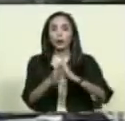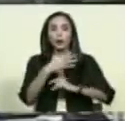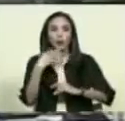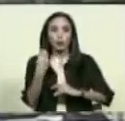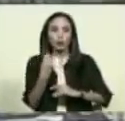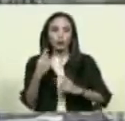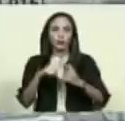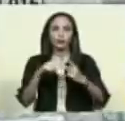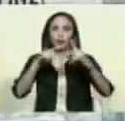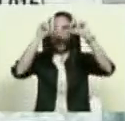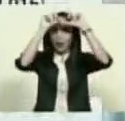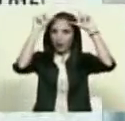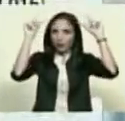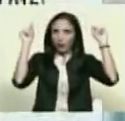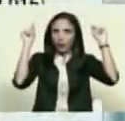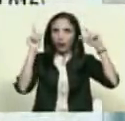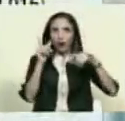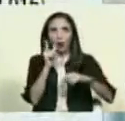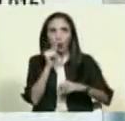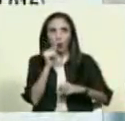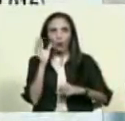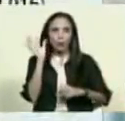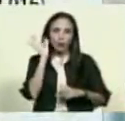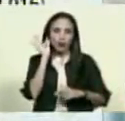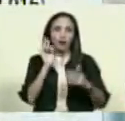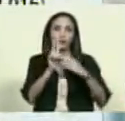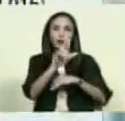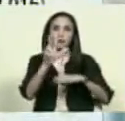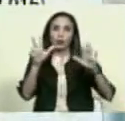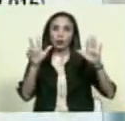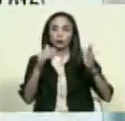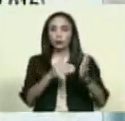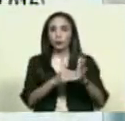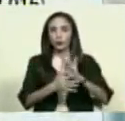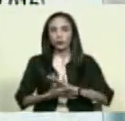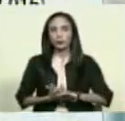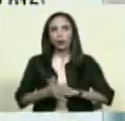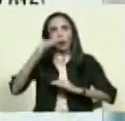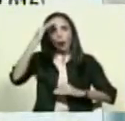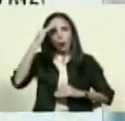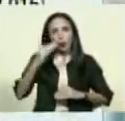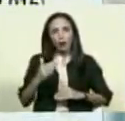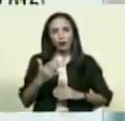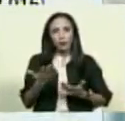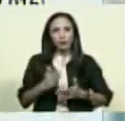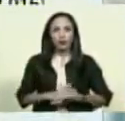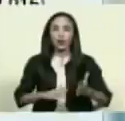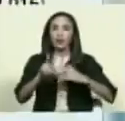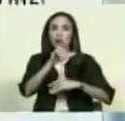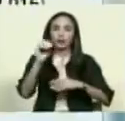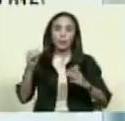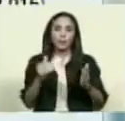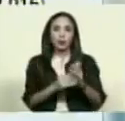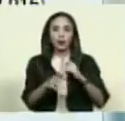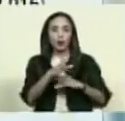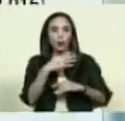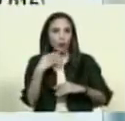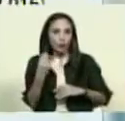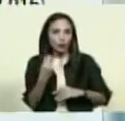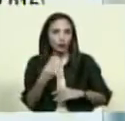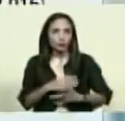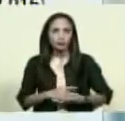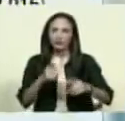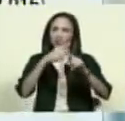Enfermeras y enfermeros, 28.000 jóvenes. Guardia Nacional Bolivariana, 30.000 jóvenes. En